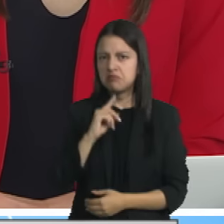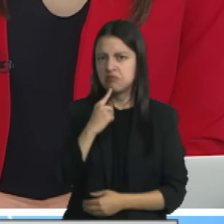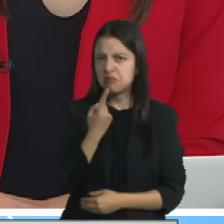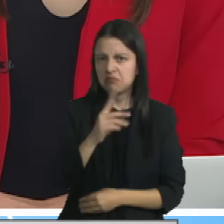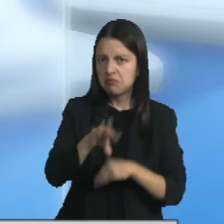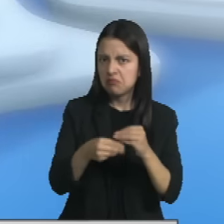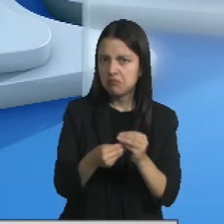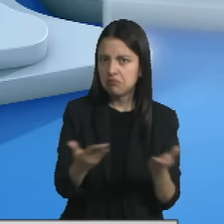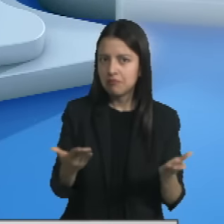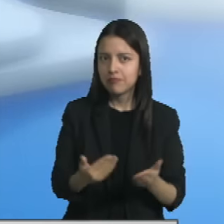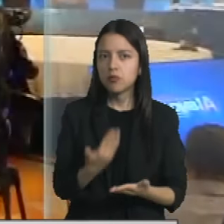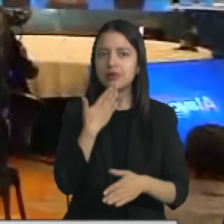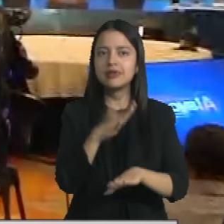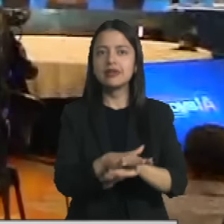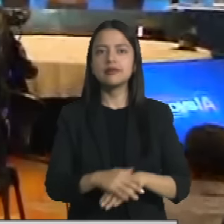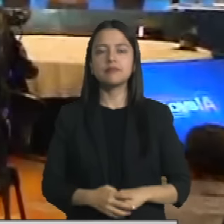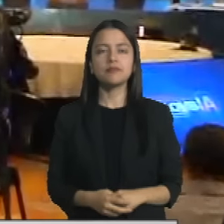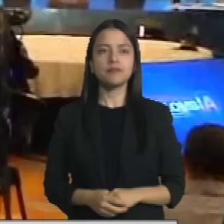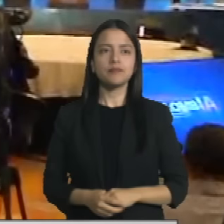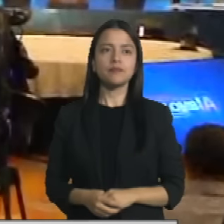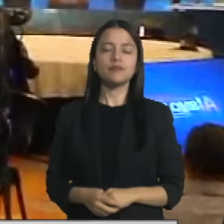canciller?